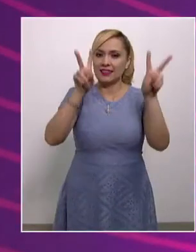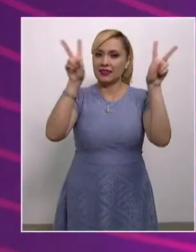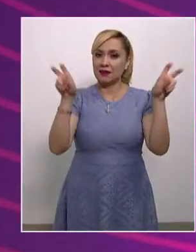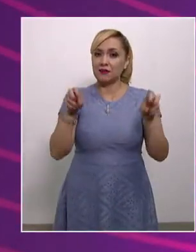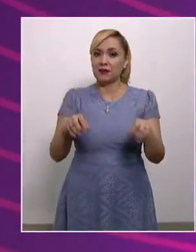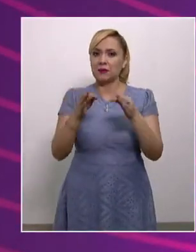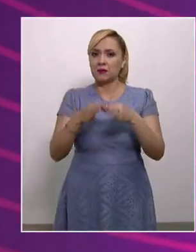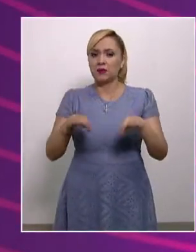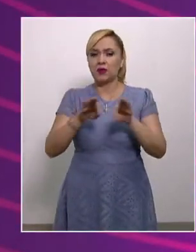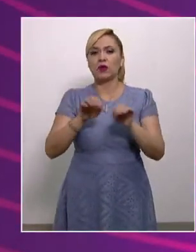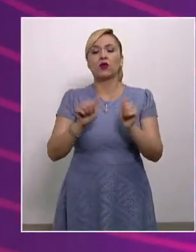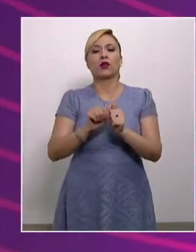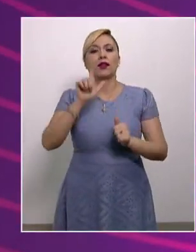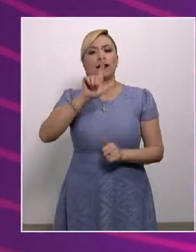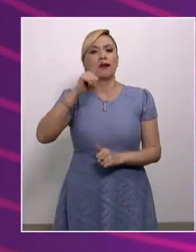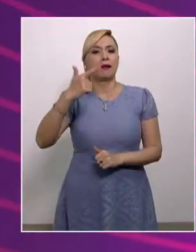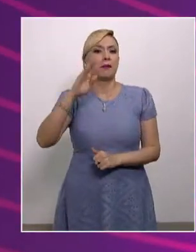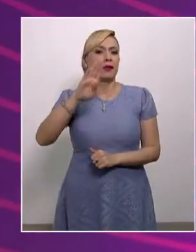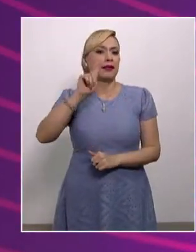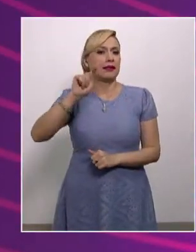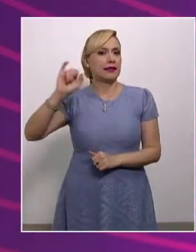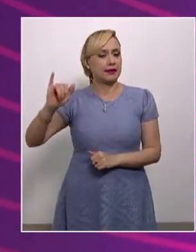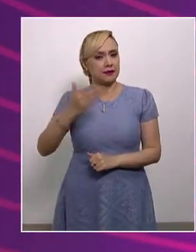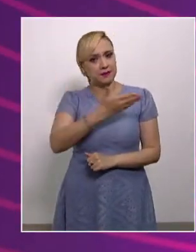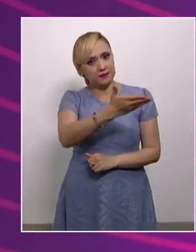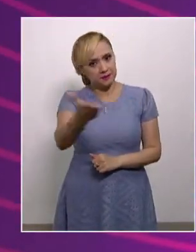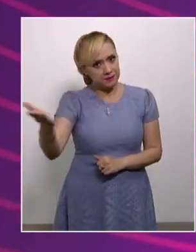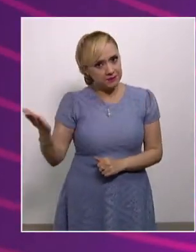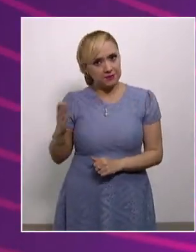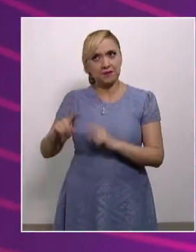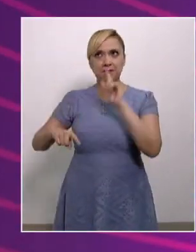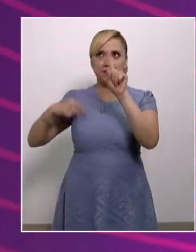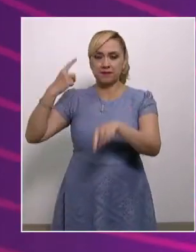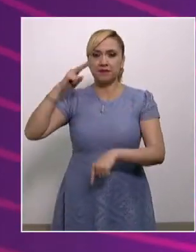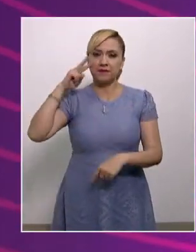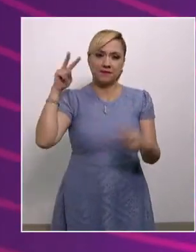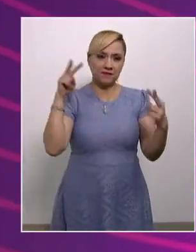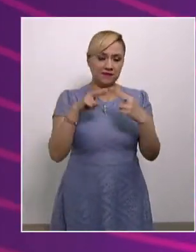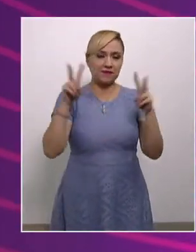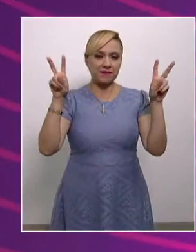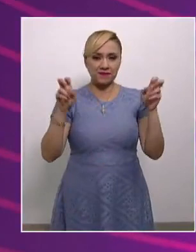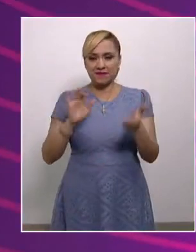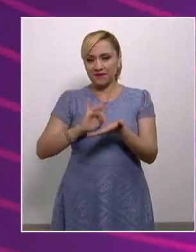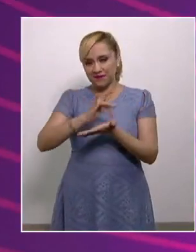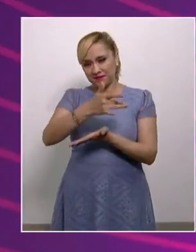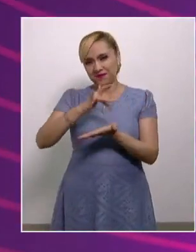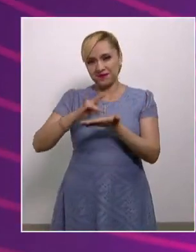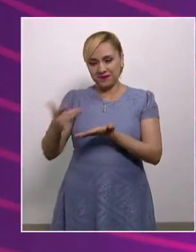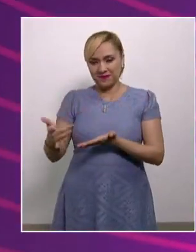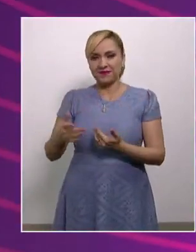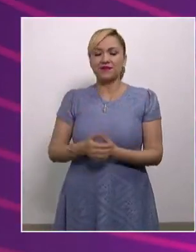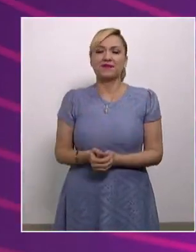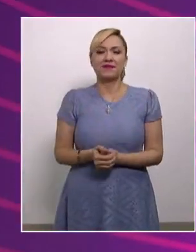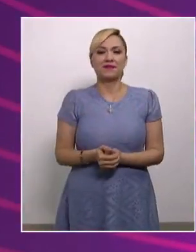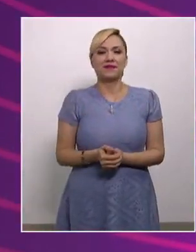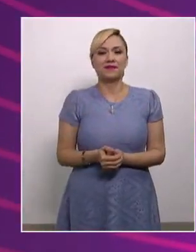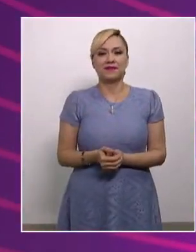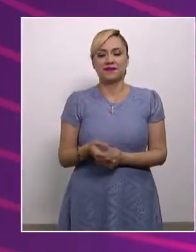ahora sí con población LGBT. Muchísimas gracias por estar con nosotros. Gracias, gracias a ti por la... Estamos aquí